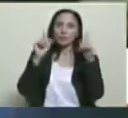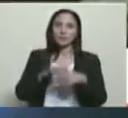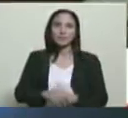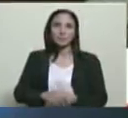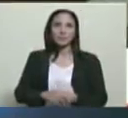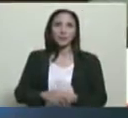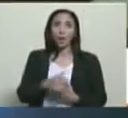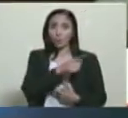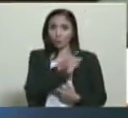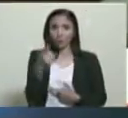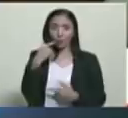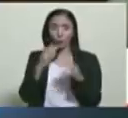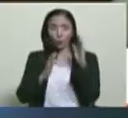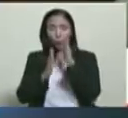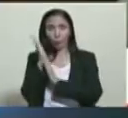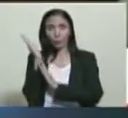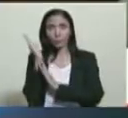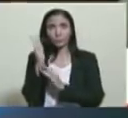Ustedes estaban durmiendo, ¿verdad?